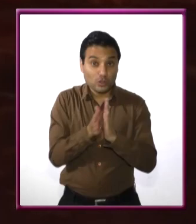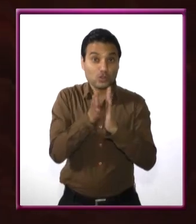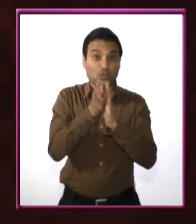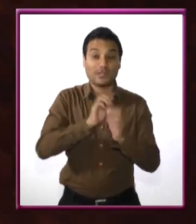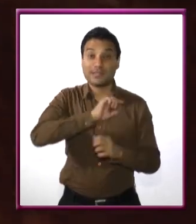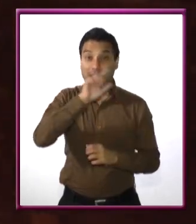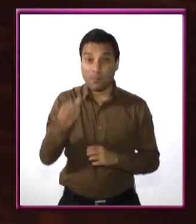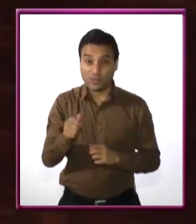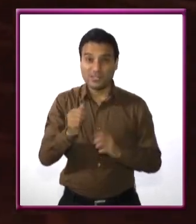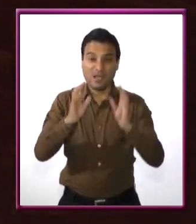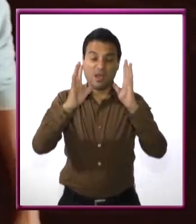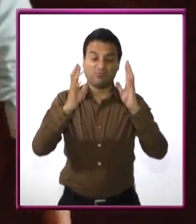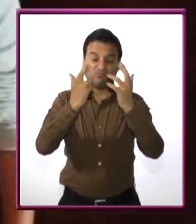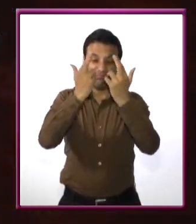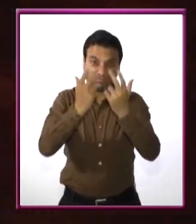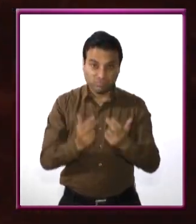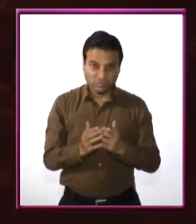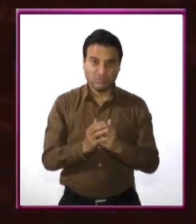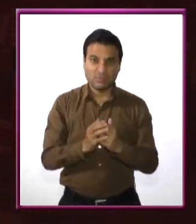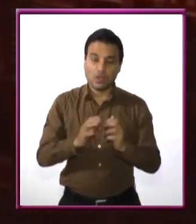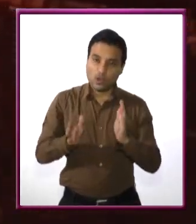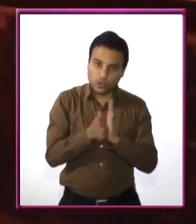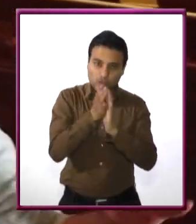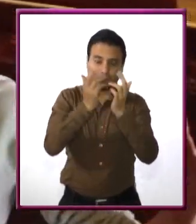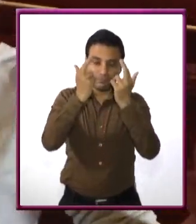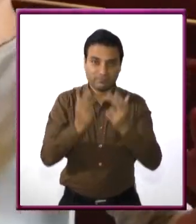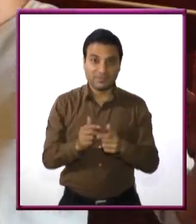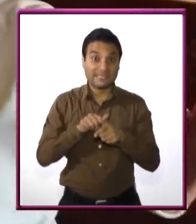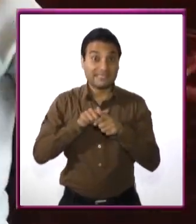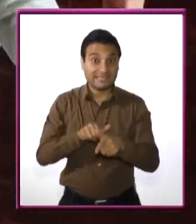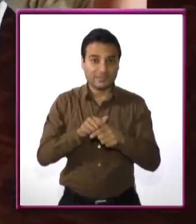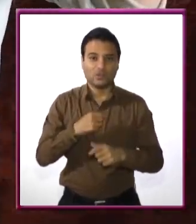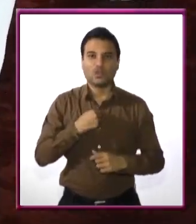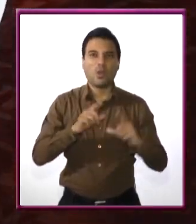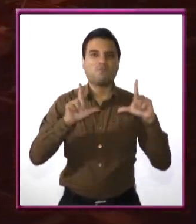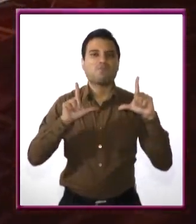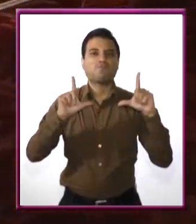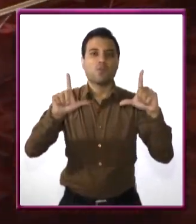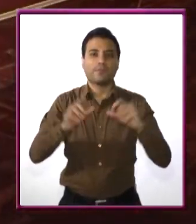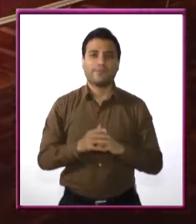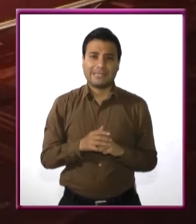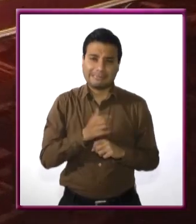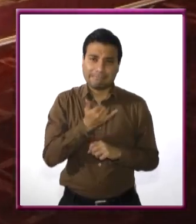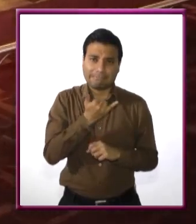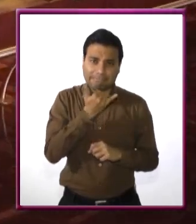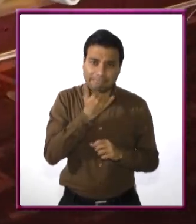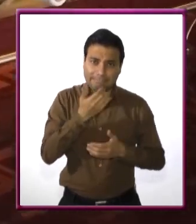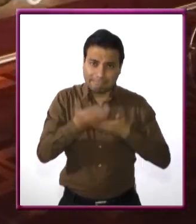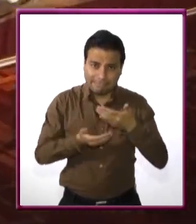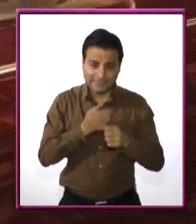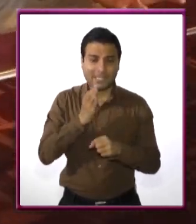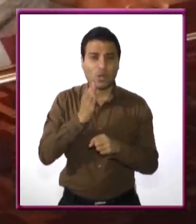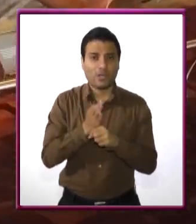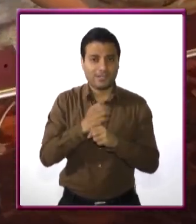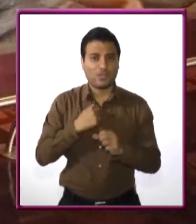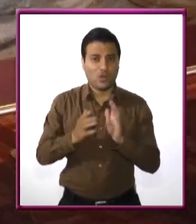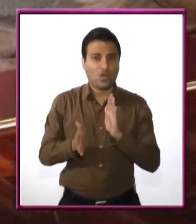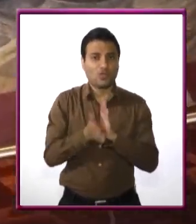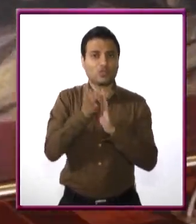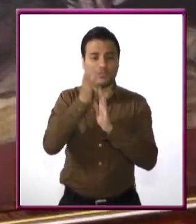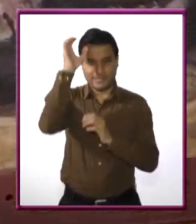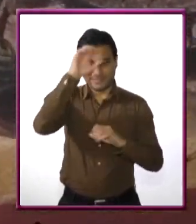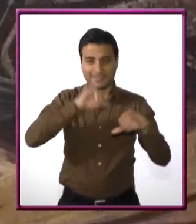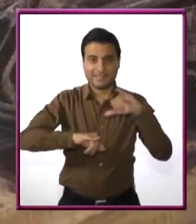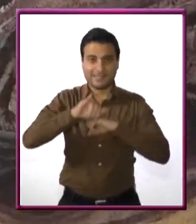construcción y demolición, constante y continua, ¿eh? Vamos a poner un letrero de esos que dicen, disculpe las molestias, estamos